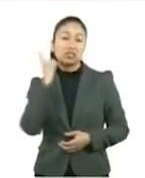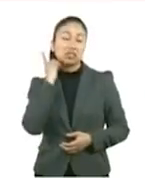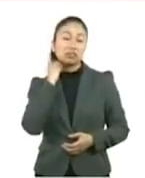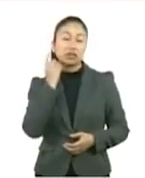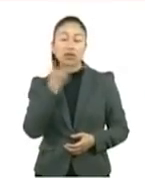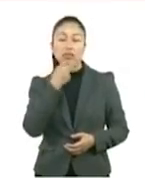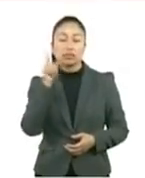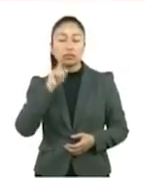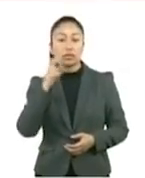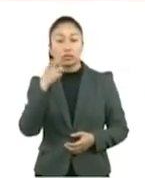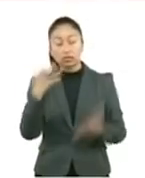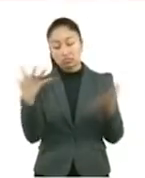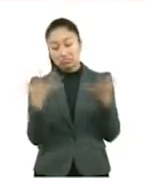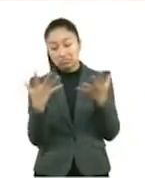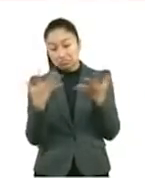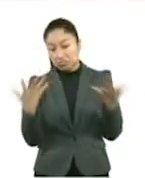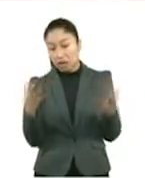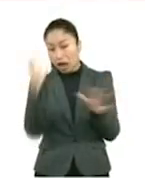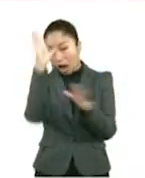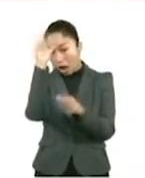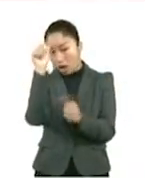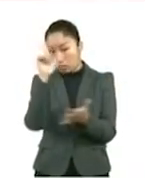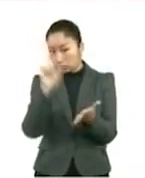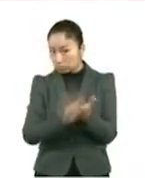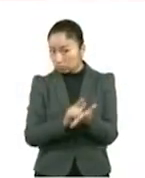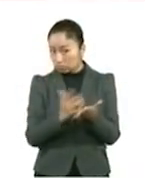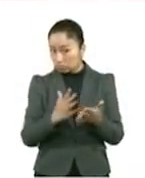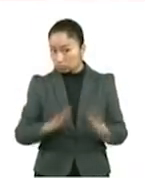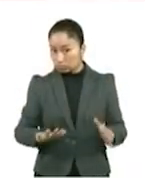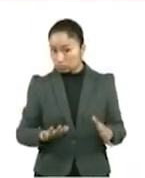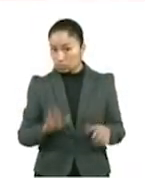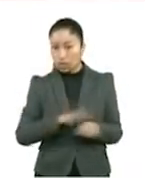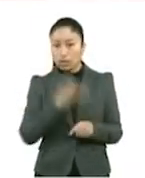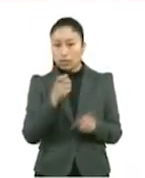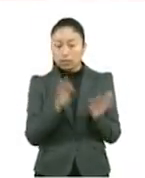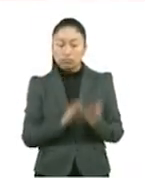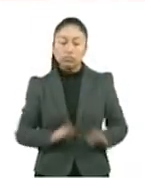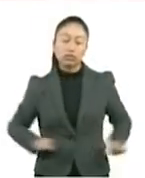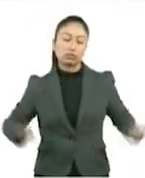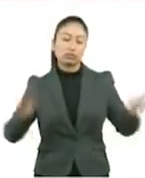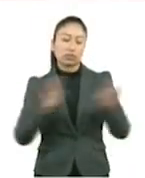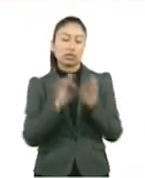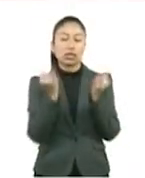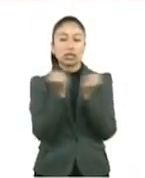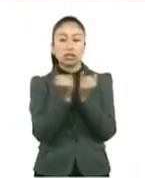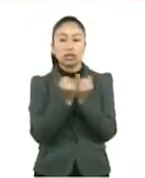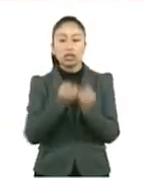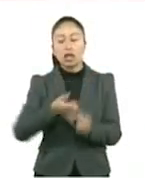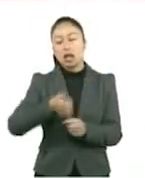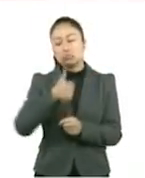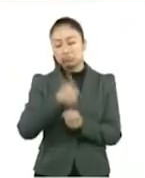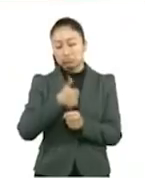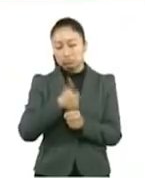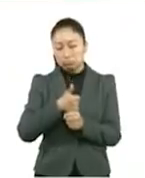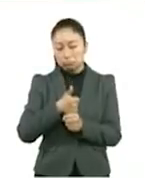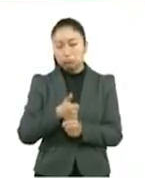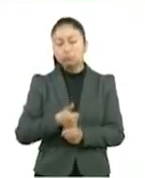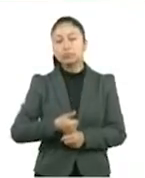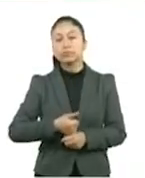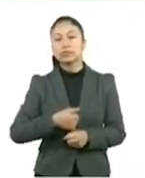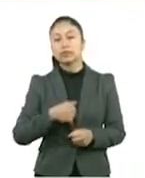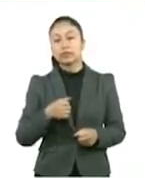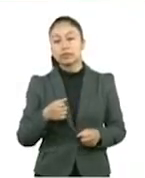Por eso es algo muy importante. Así como nuestros abuelos o bisabuelos fueron